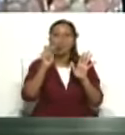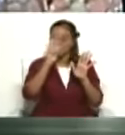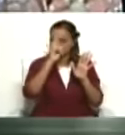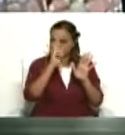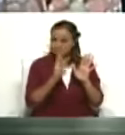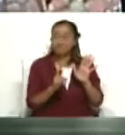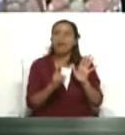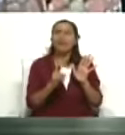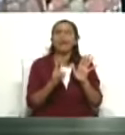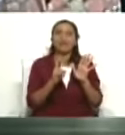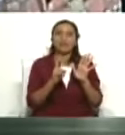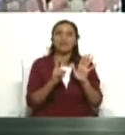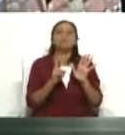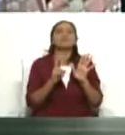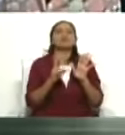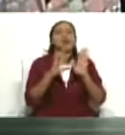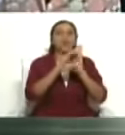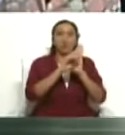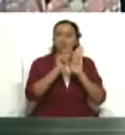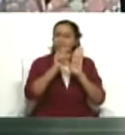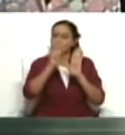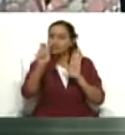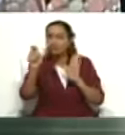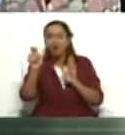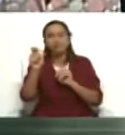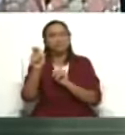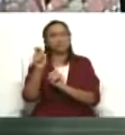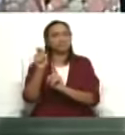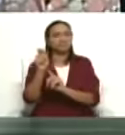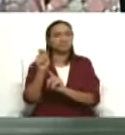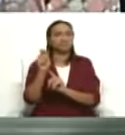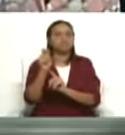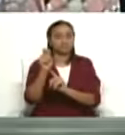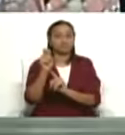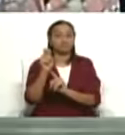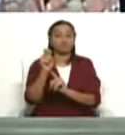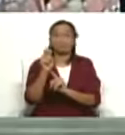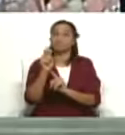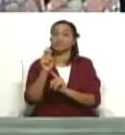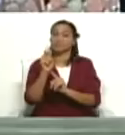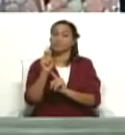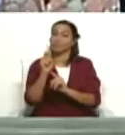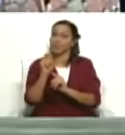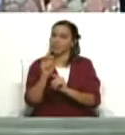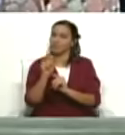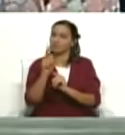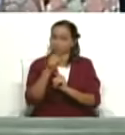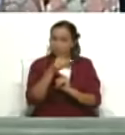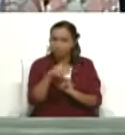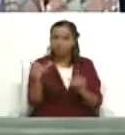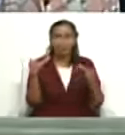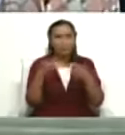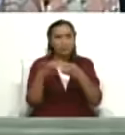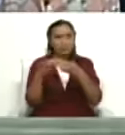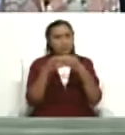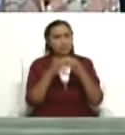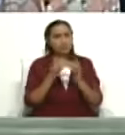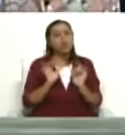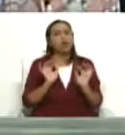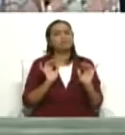del hilo constitucional y que una vez más acuda a el